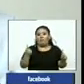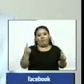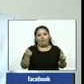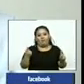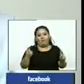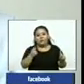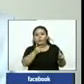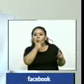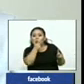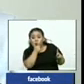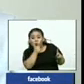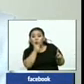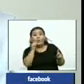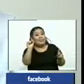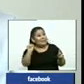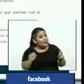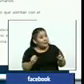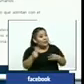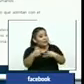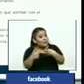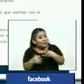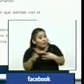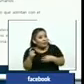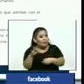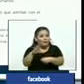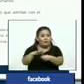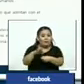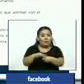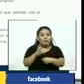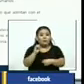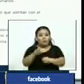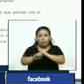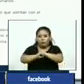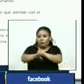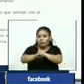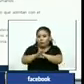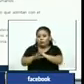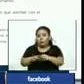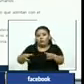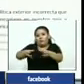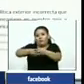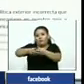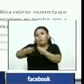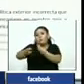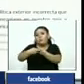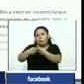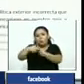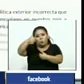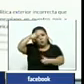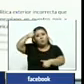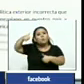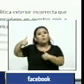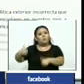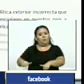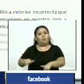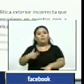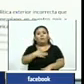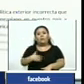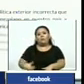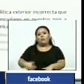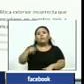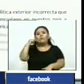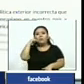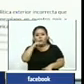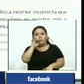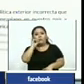hay dudas si es legítimamente electo. En un comunicado de prensa, el partido Arena avaló la decisión del Ejecutivo. Esperan que